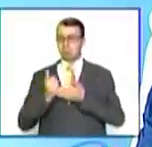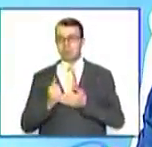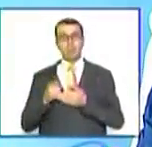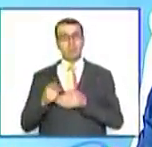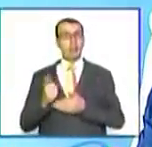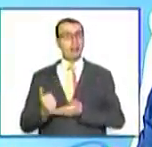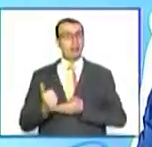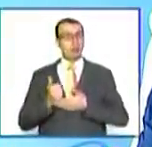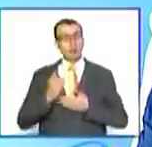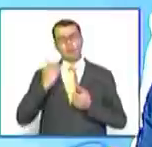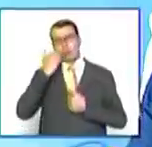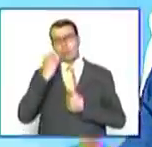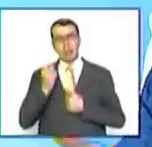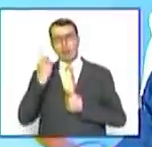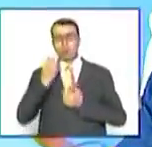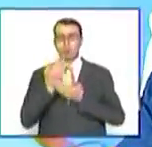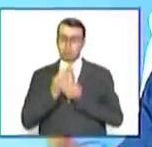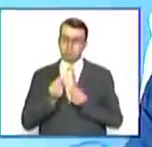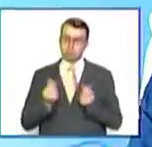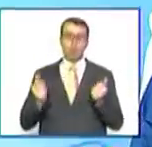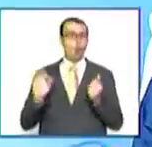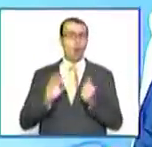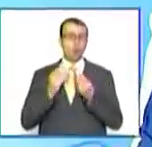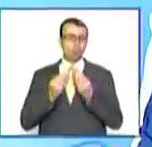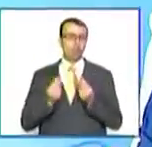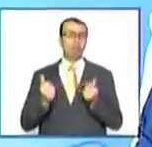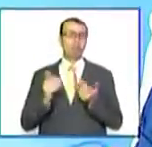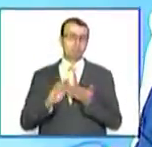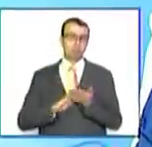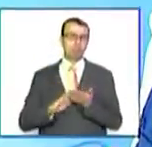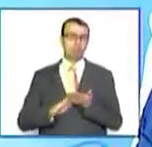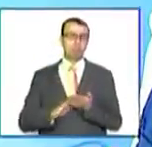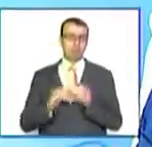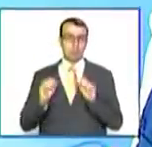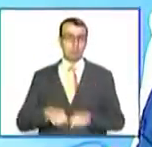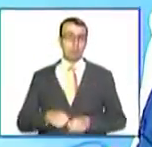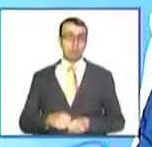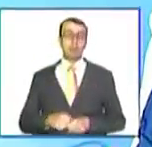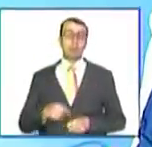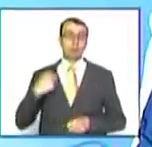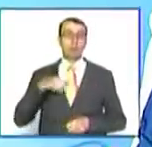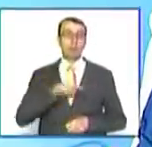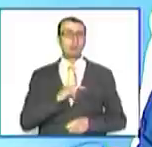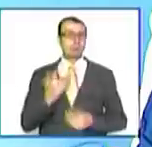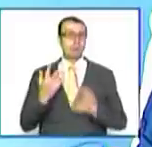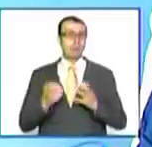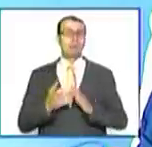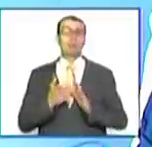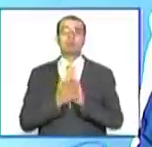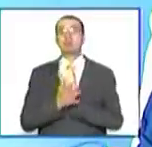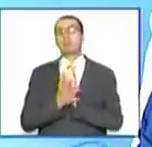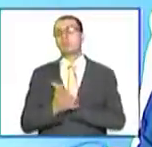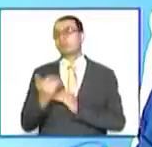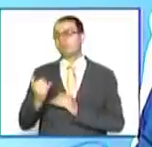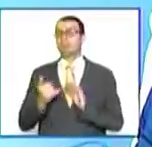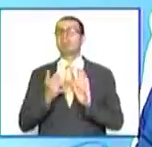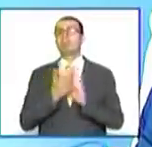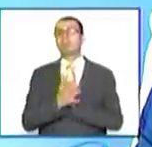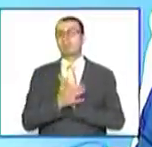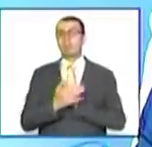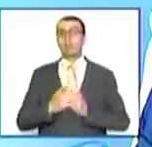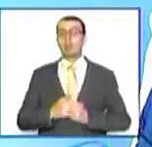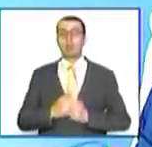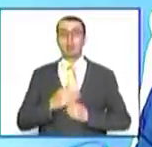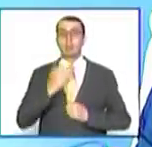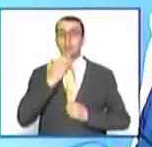en el manejo de la enfermedad. Y eso es lo que nosotros queremos contarles día a día en este programa. Casualmente, hoy